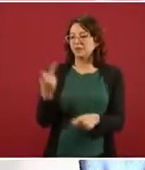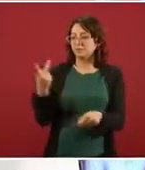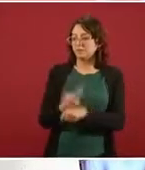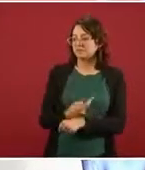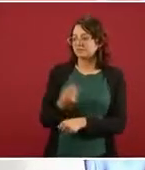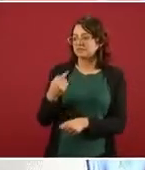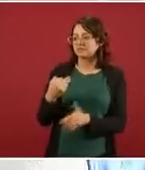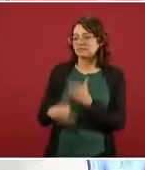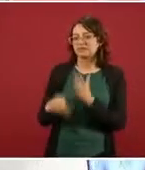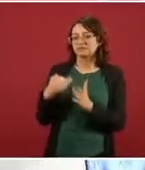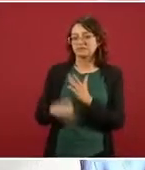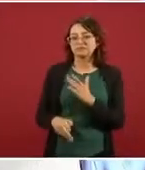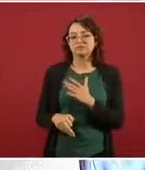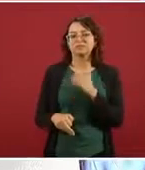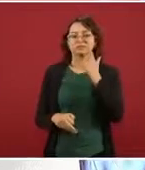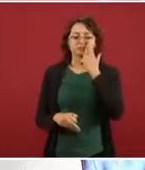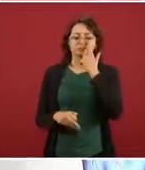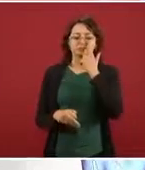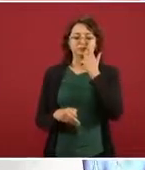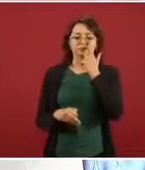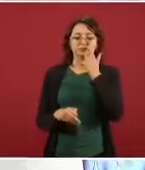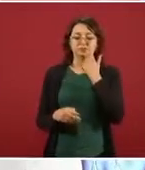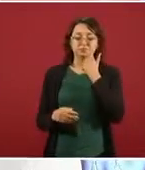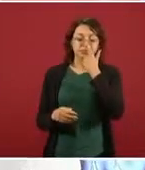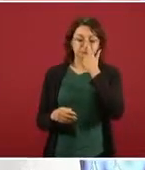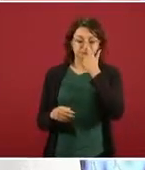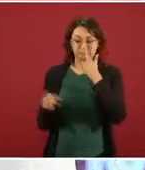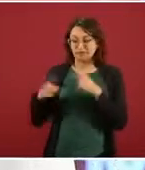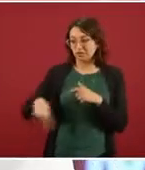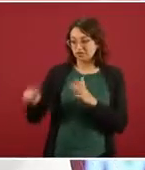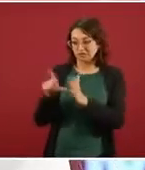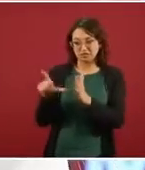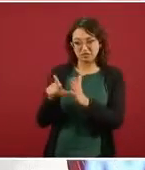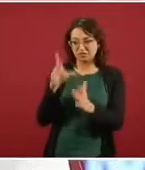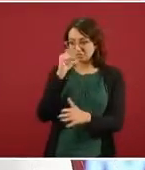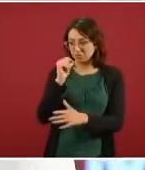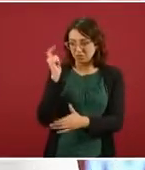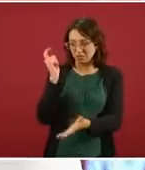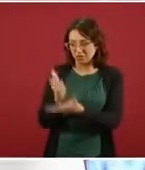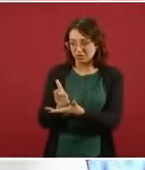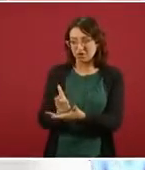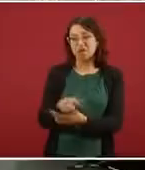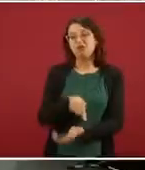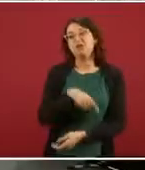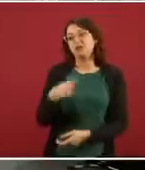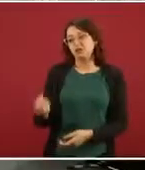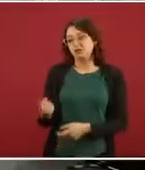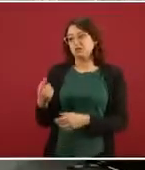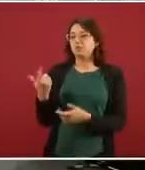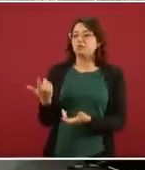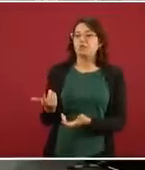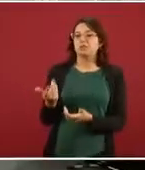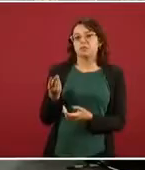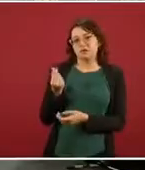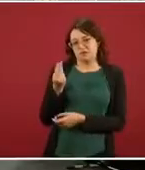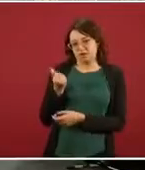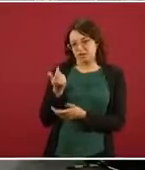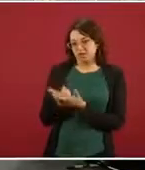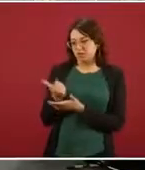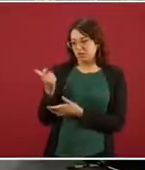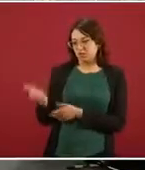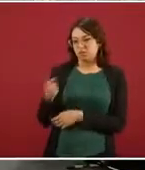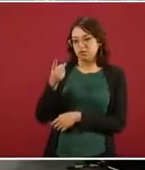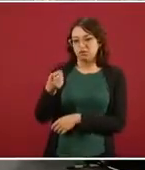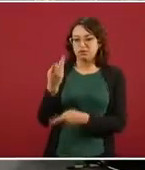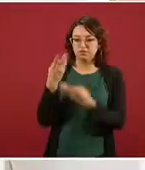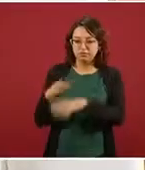Que ellos ya cobren en operativo, en giro telegráfico para el caso de las ciudades, en lo que el tema con los bancos se resuelve.